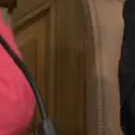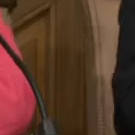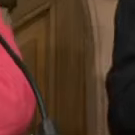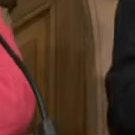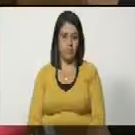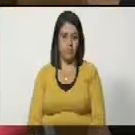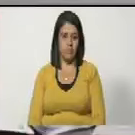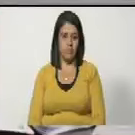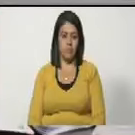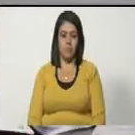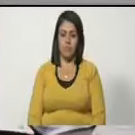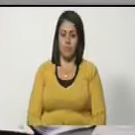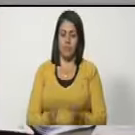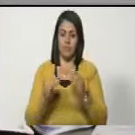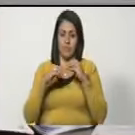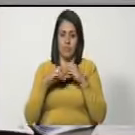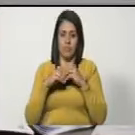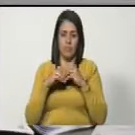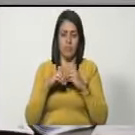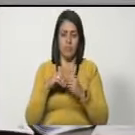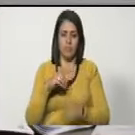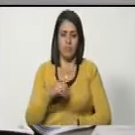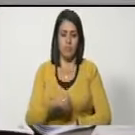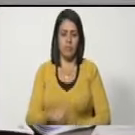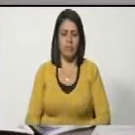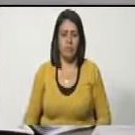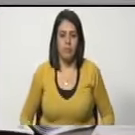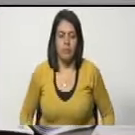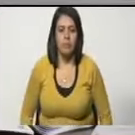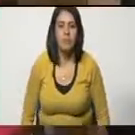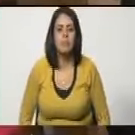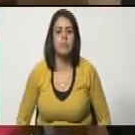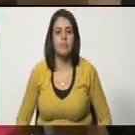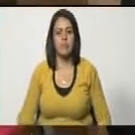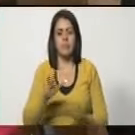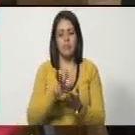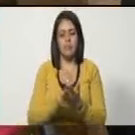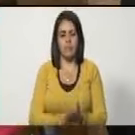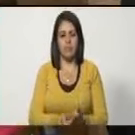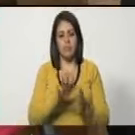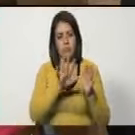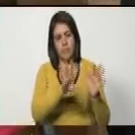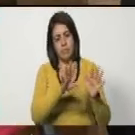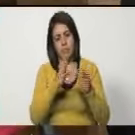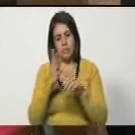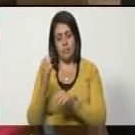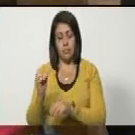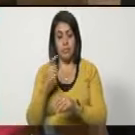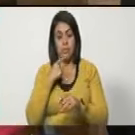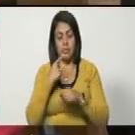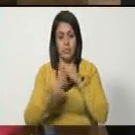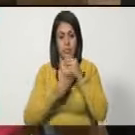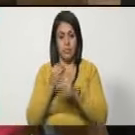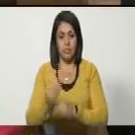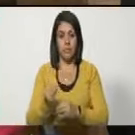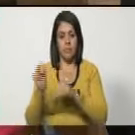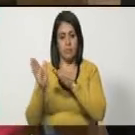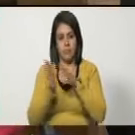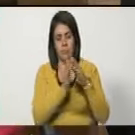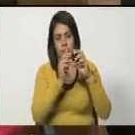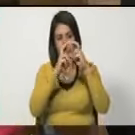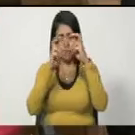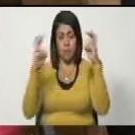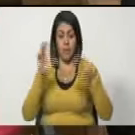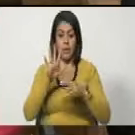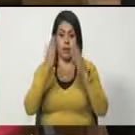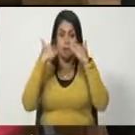vicepresidente. En consideración. Aprobado. Siguiente. 244º. Se sugiere suprimir el título